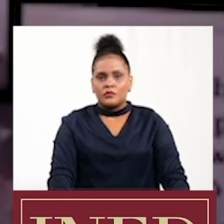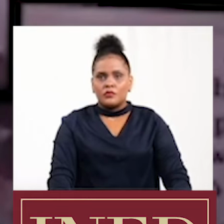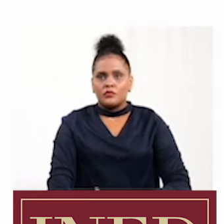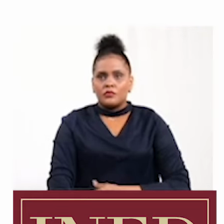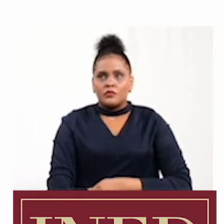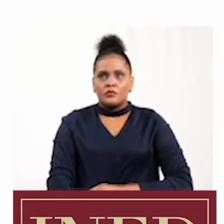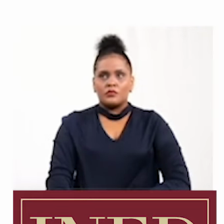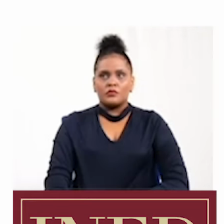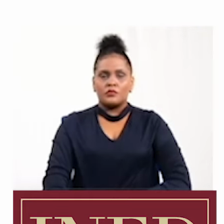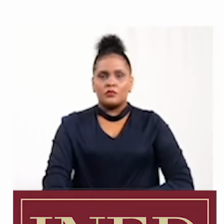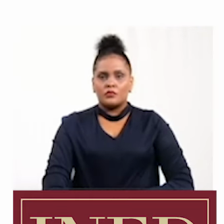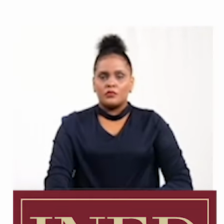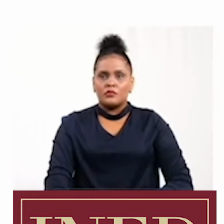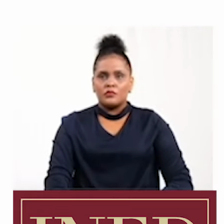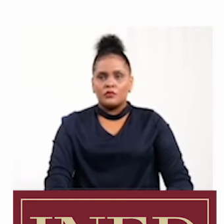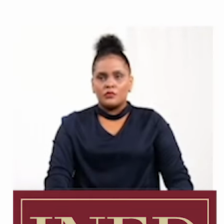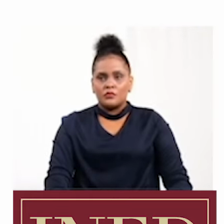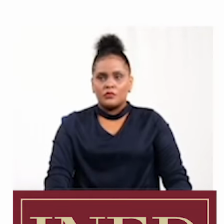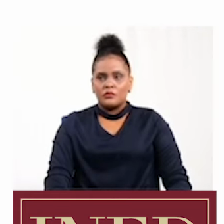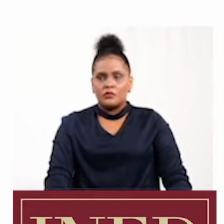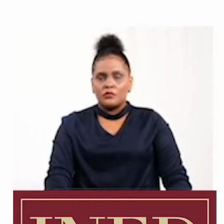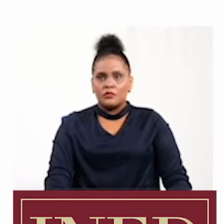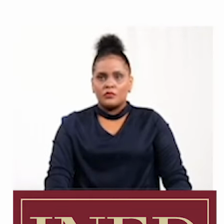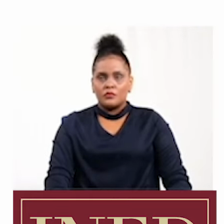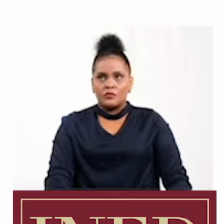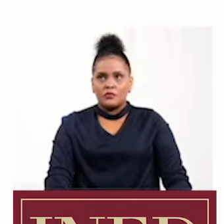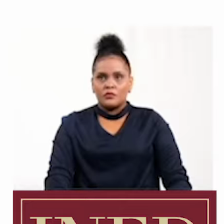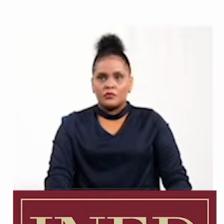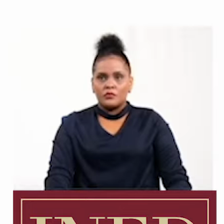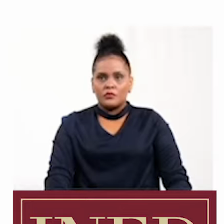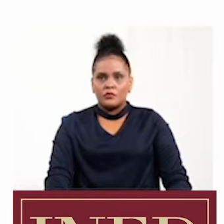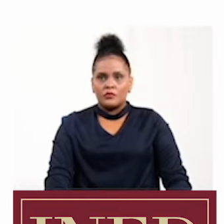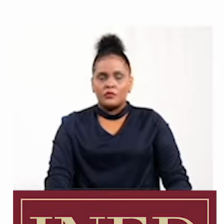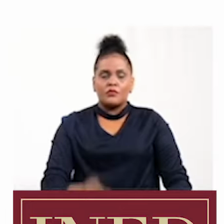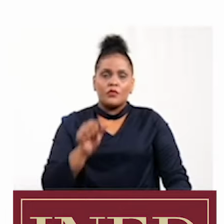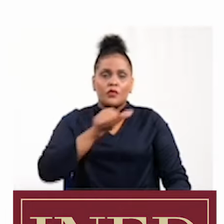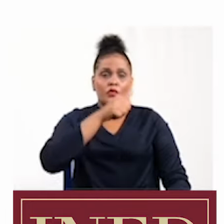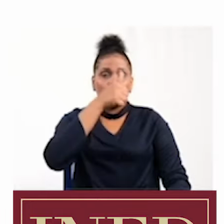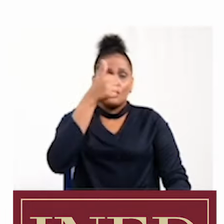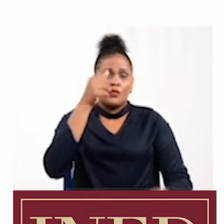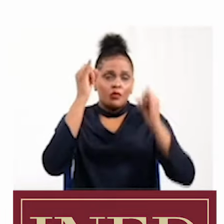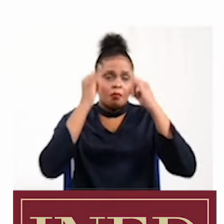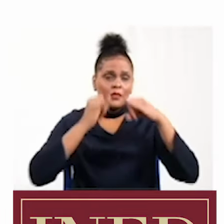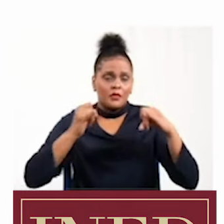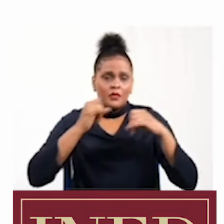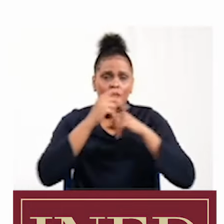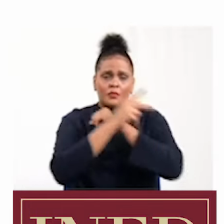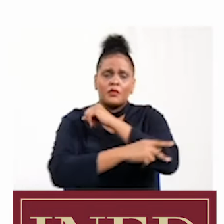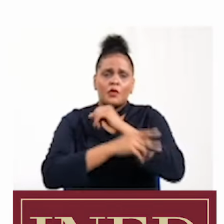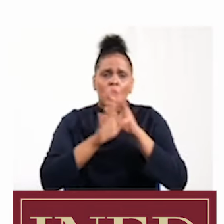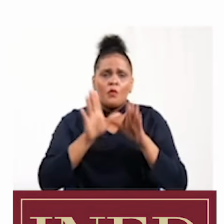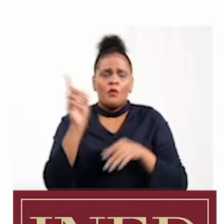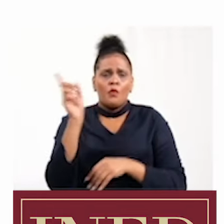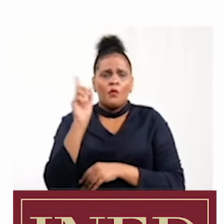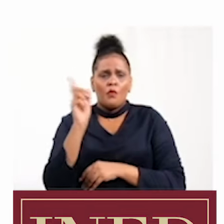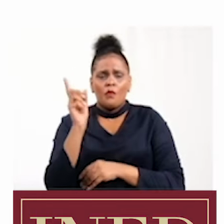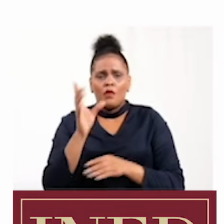muchas gracias doctor a ver si castillo nos pregunta según la experiencia de otros países cuál ha sido las